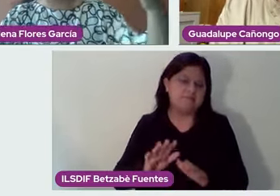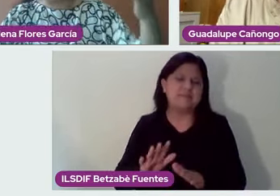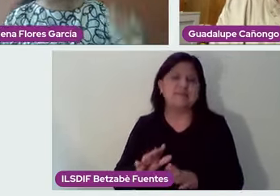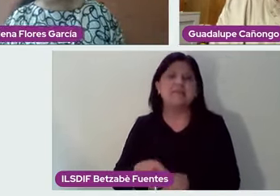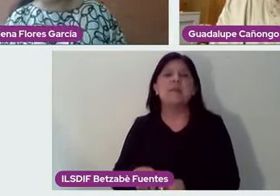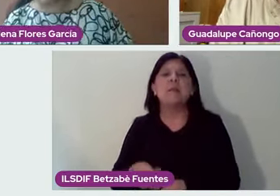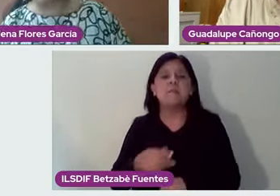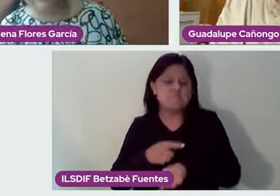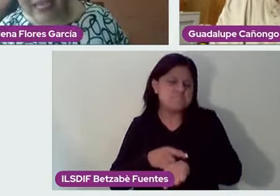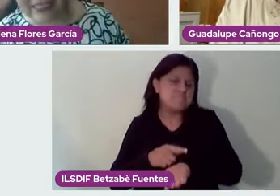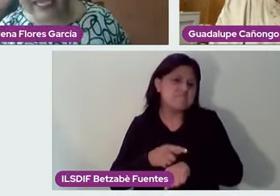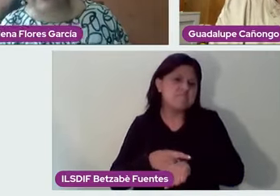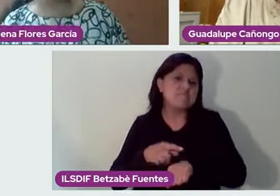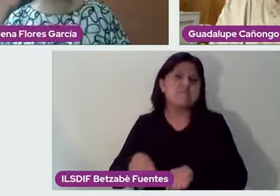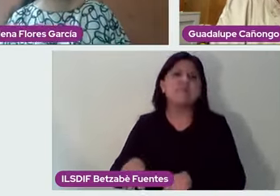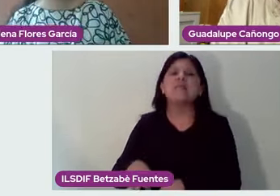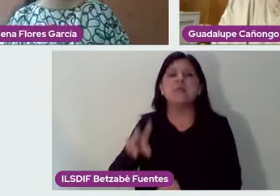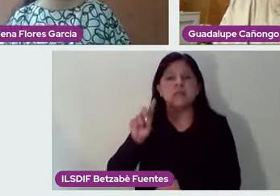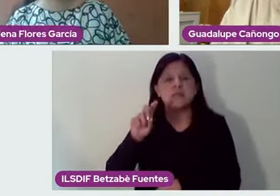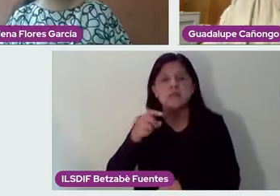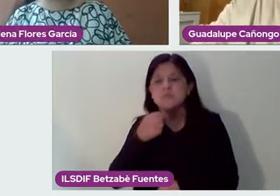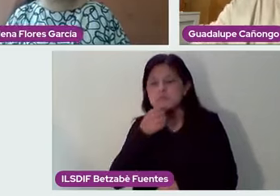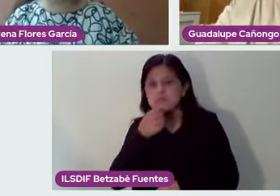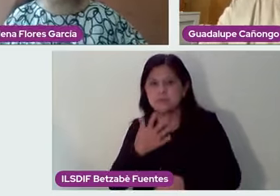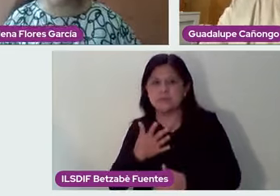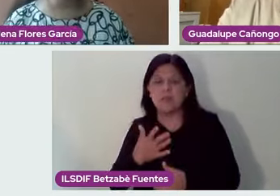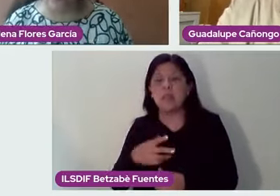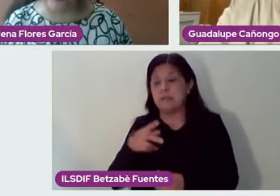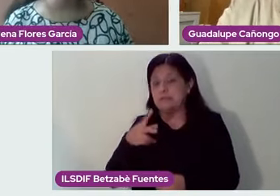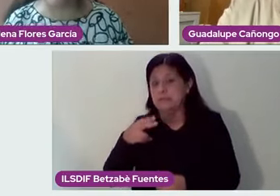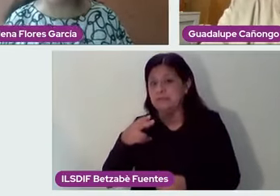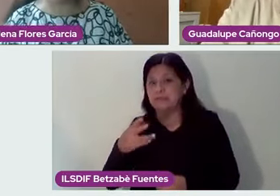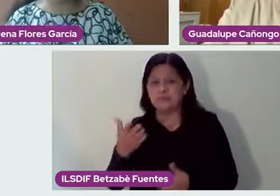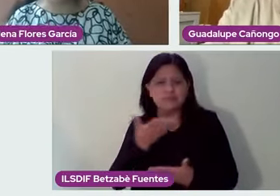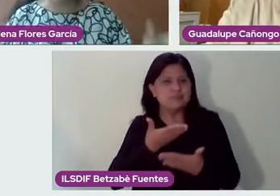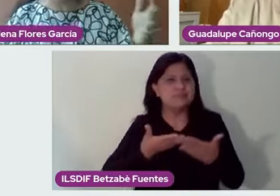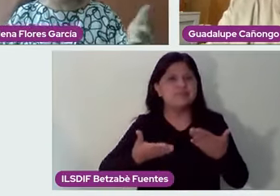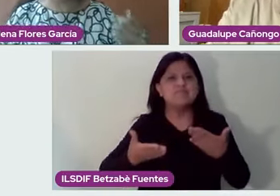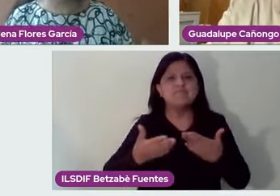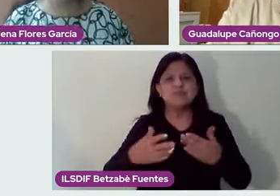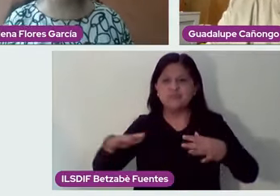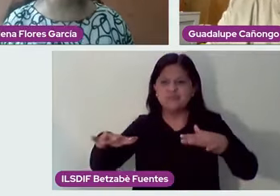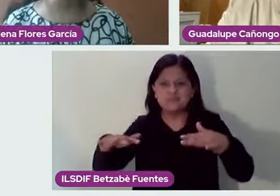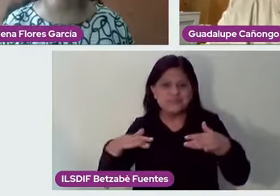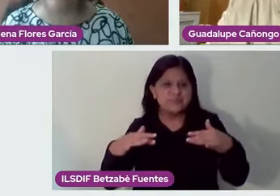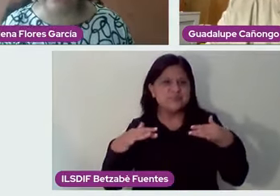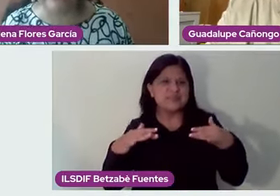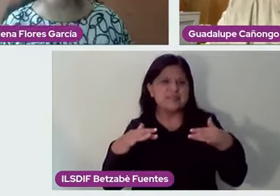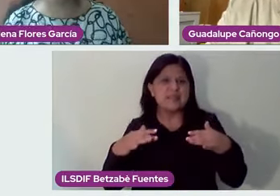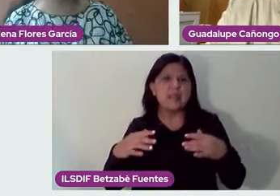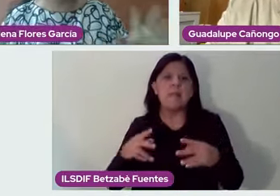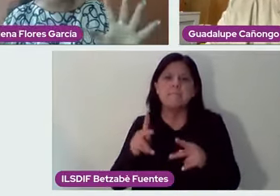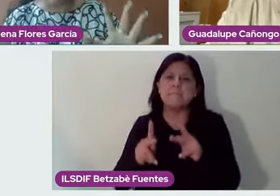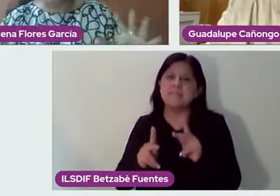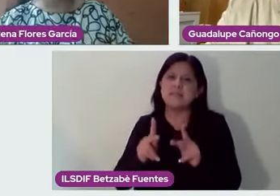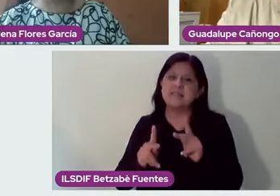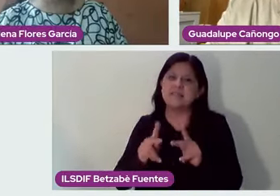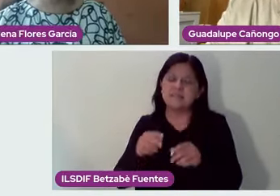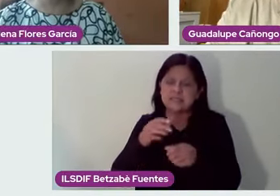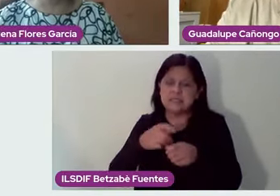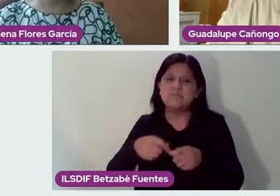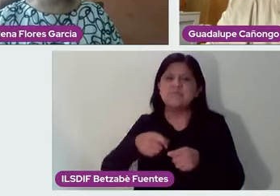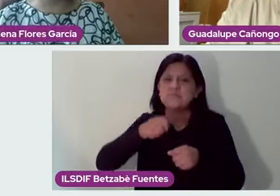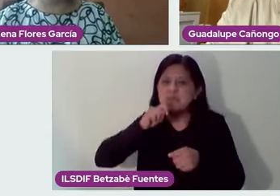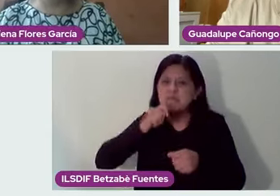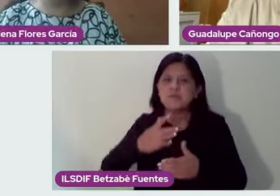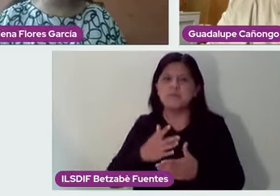También, bueno, querida audiencia que nos hace el honor de estar hoy en Charlas de Café, les voy a comentar quién es un poquito